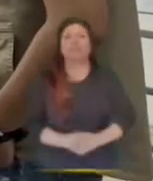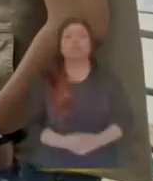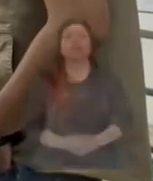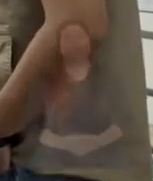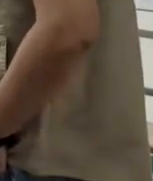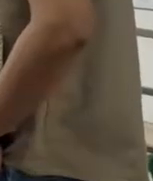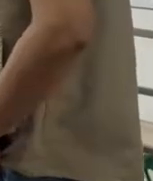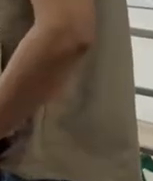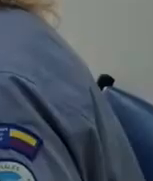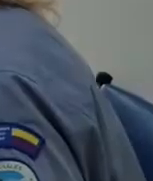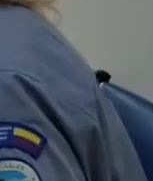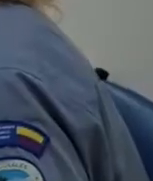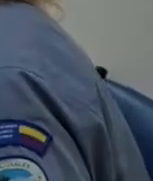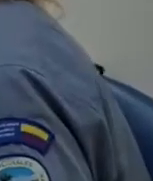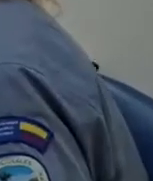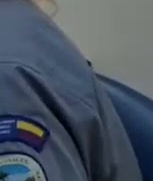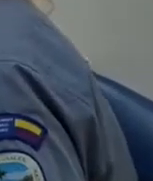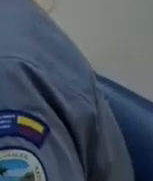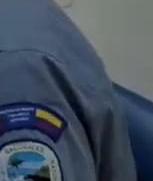importante.